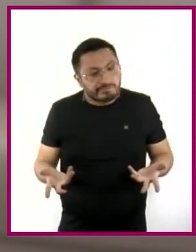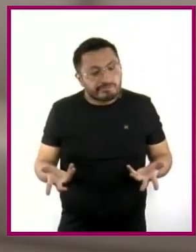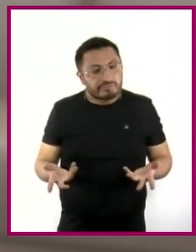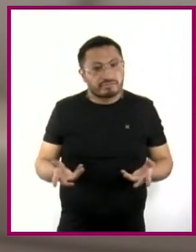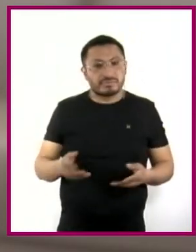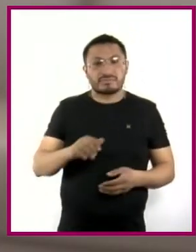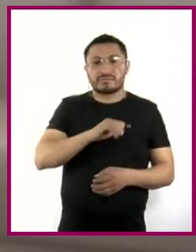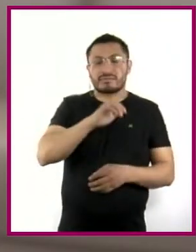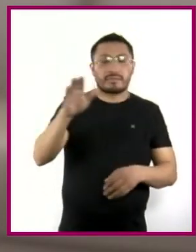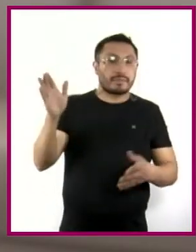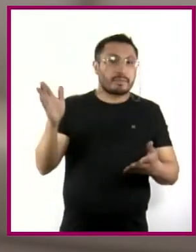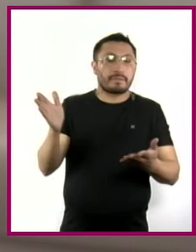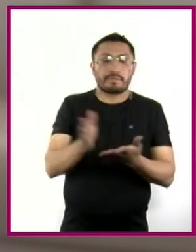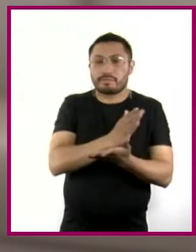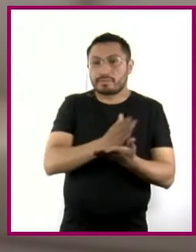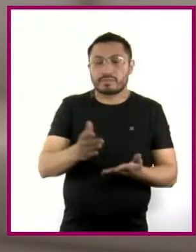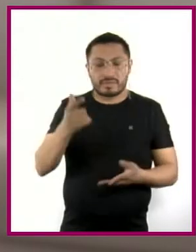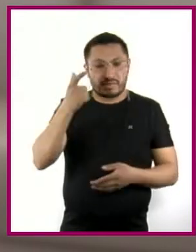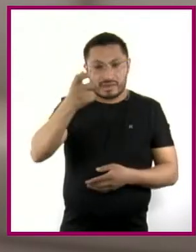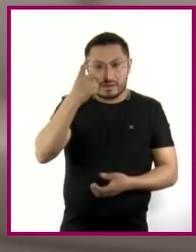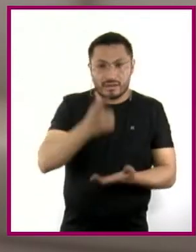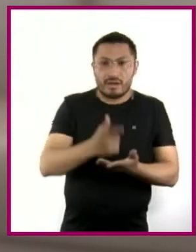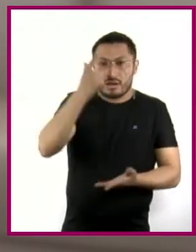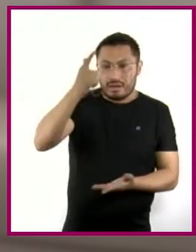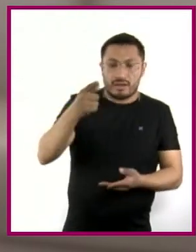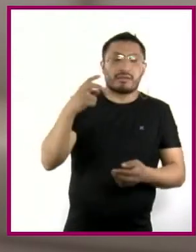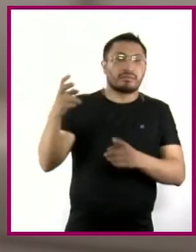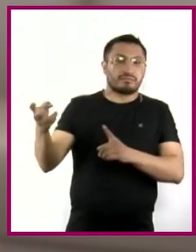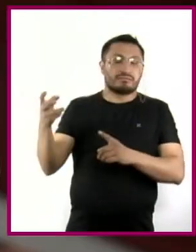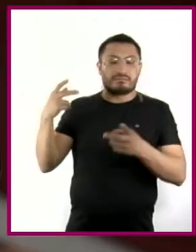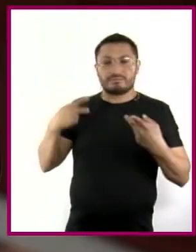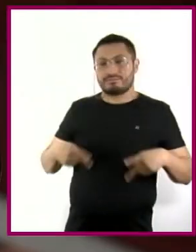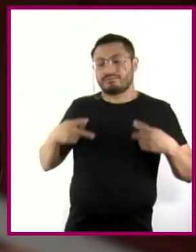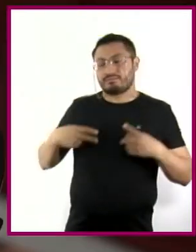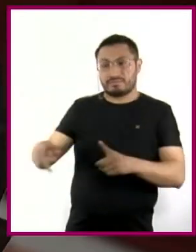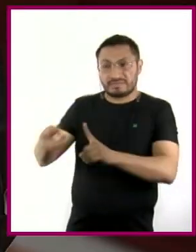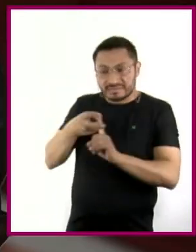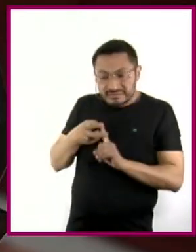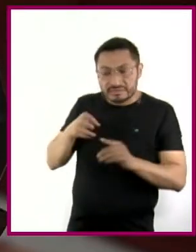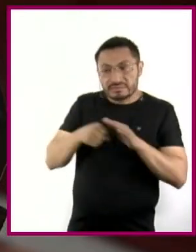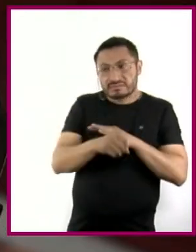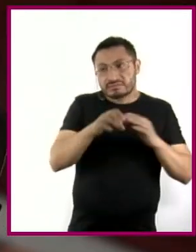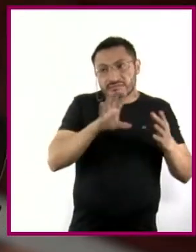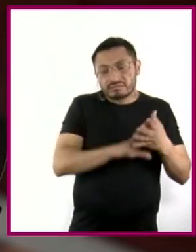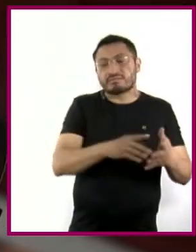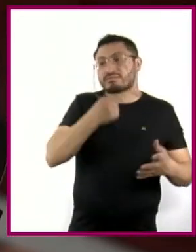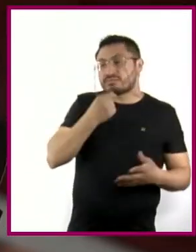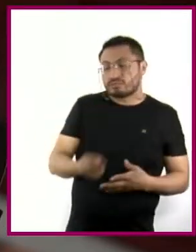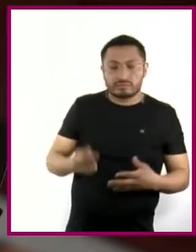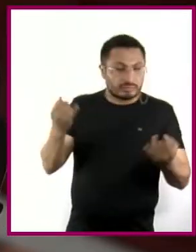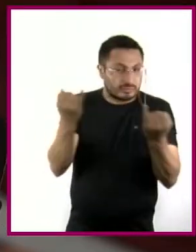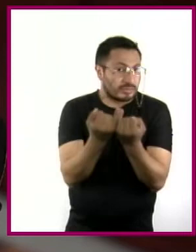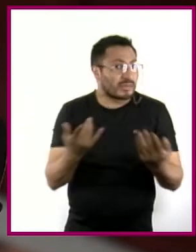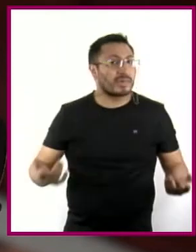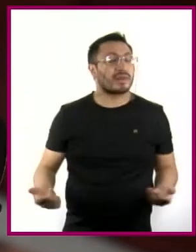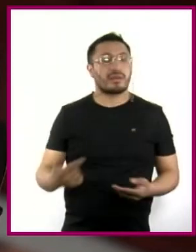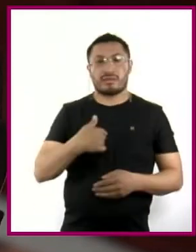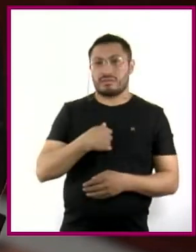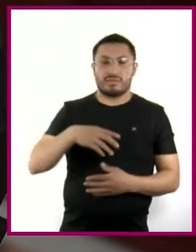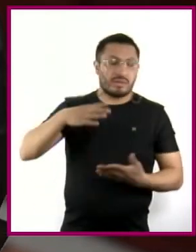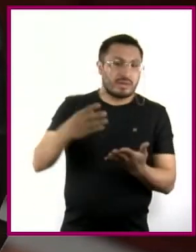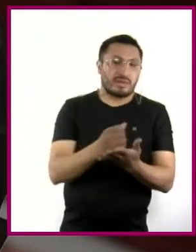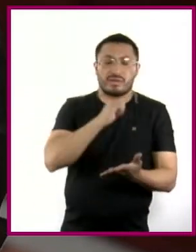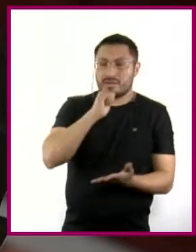de la gravedad del acto criminal de los que secuestraron a los niños. Pues que yo no gano nada haciéndolo. De hecho,